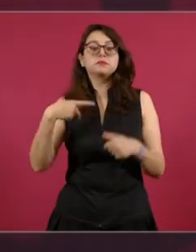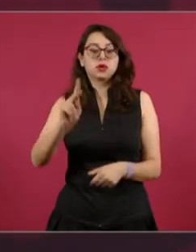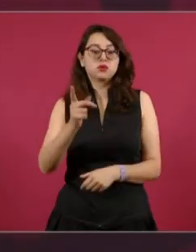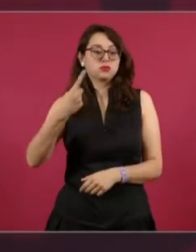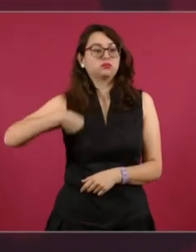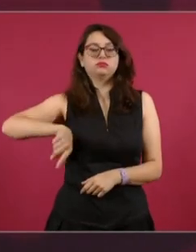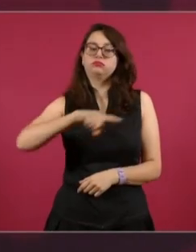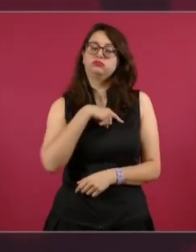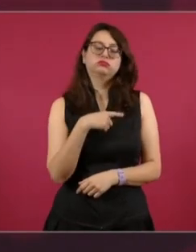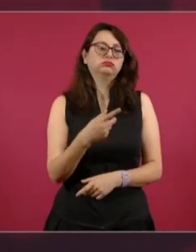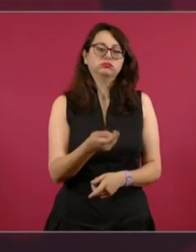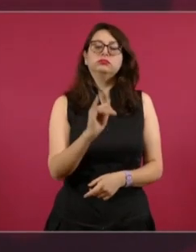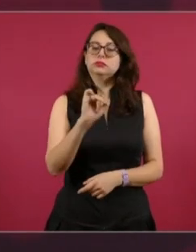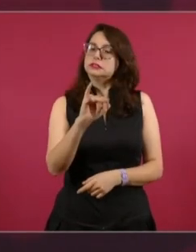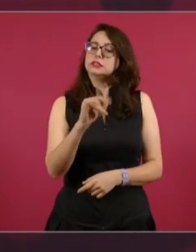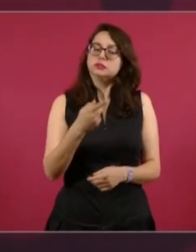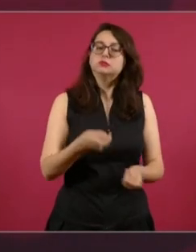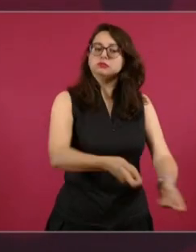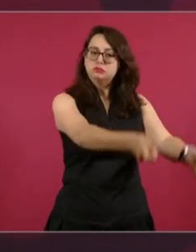cambiar.